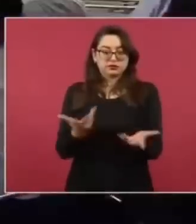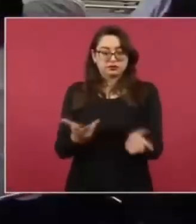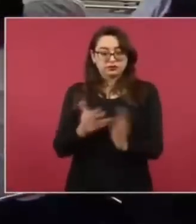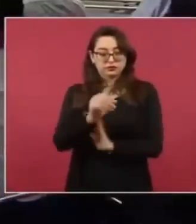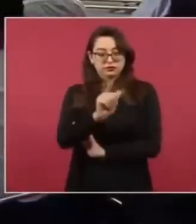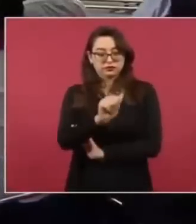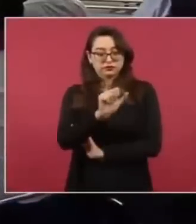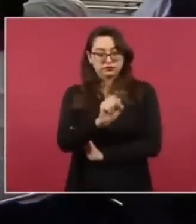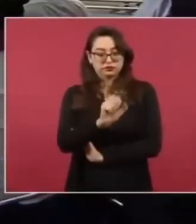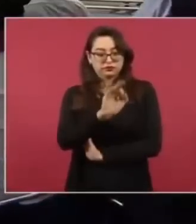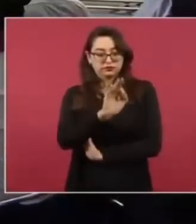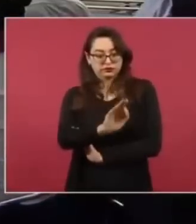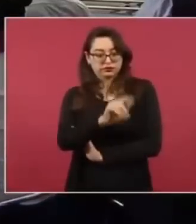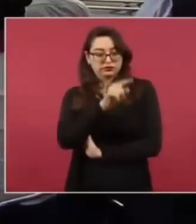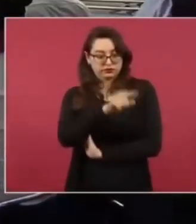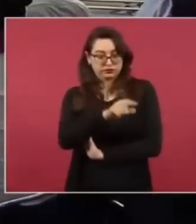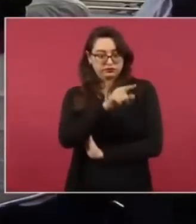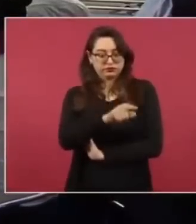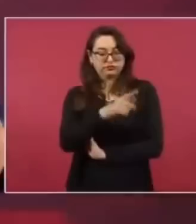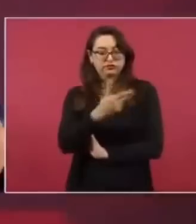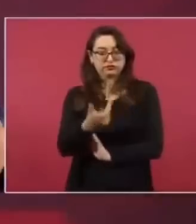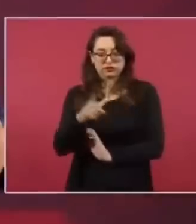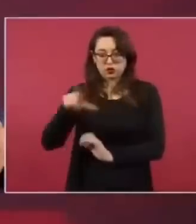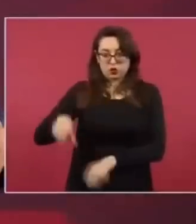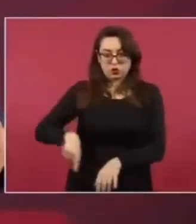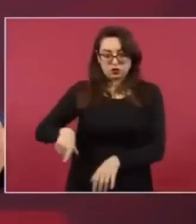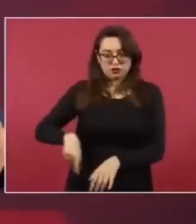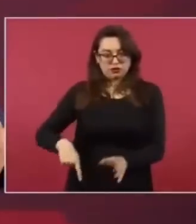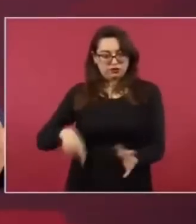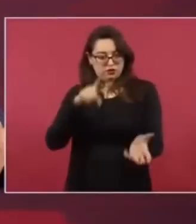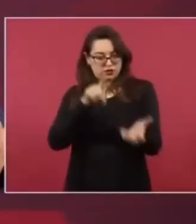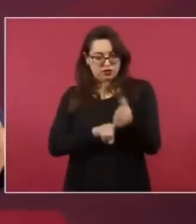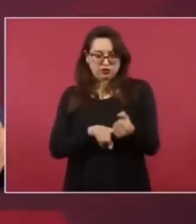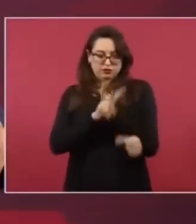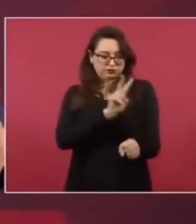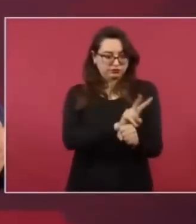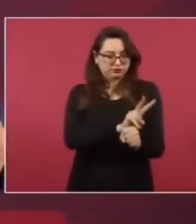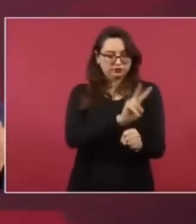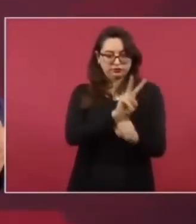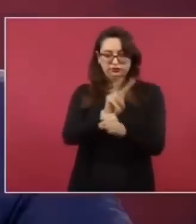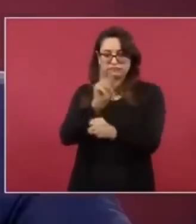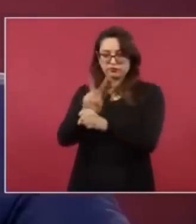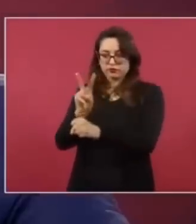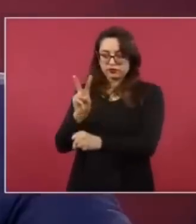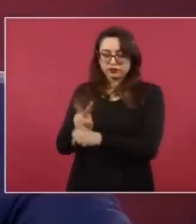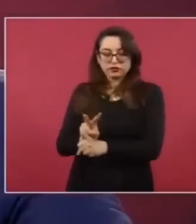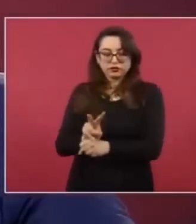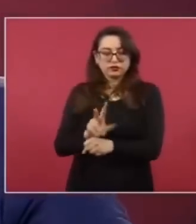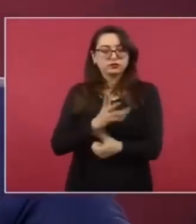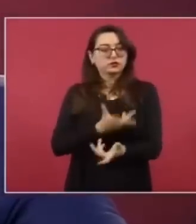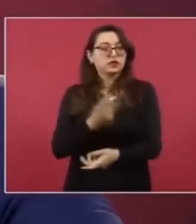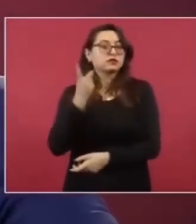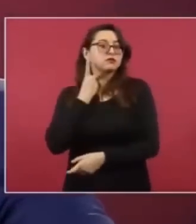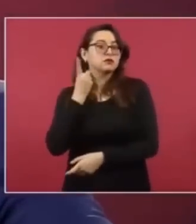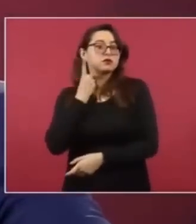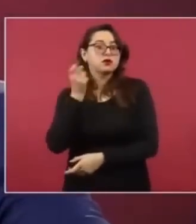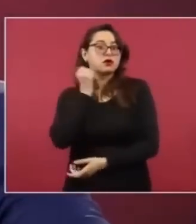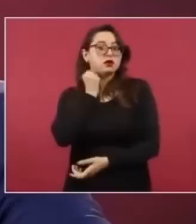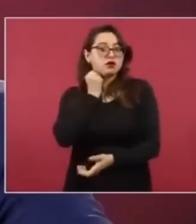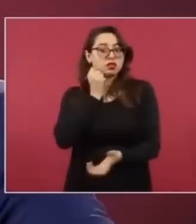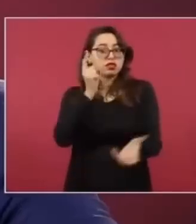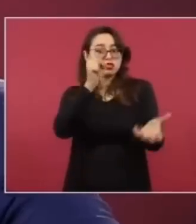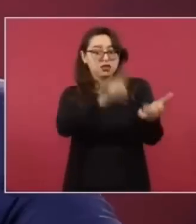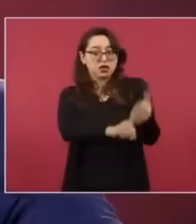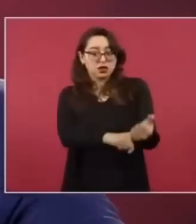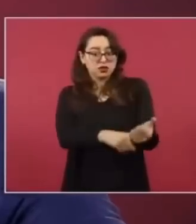Auditoría Superior de la Federación, que pertenece a un poder independiente, que es el Poder Legislativo,